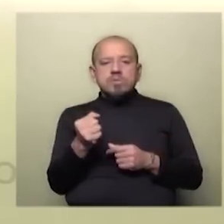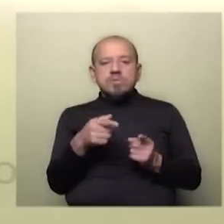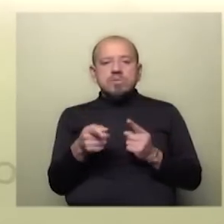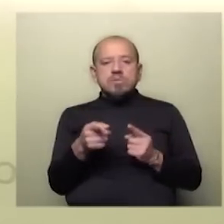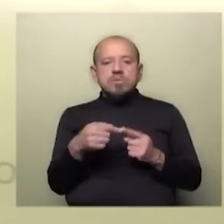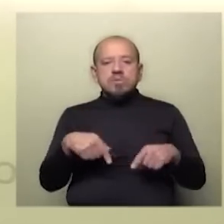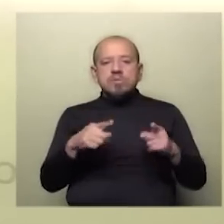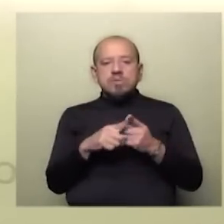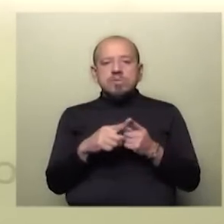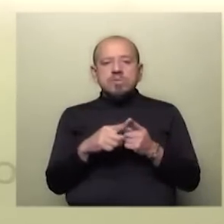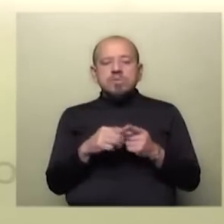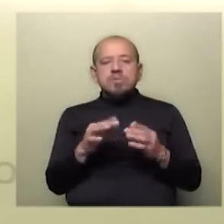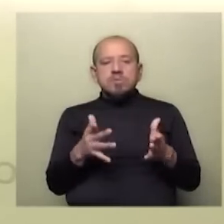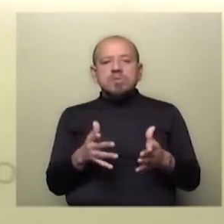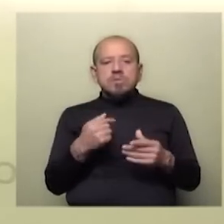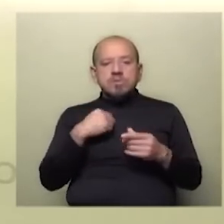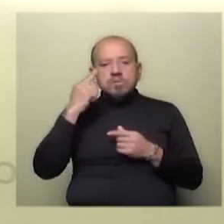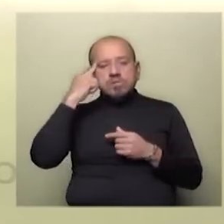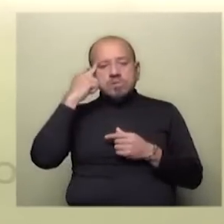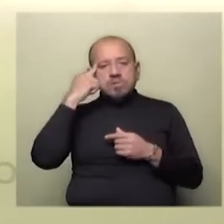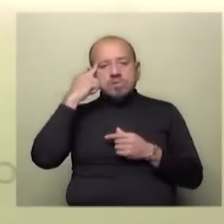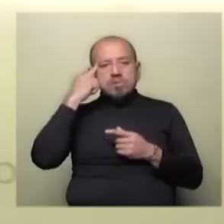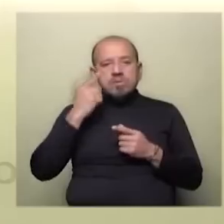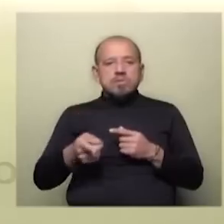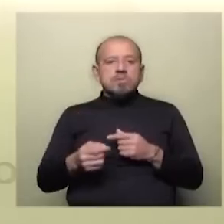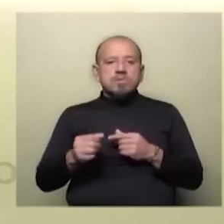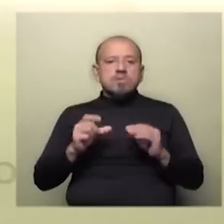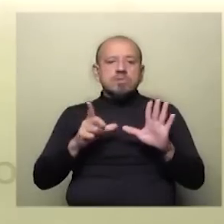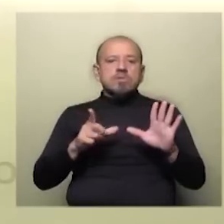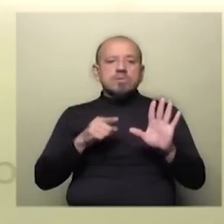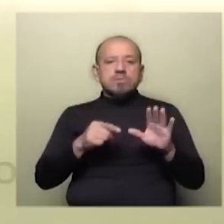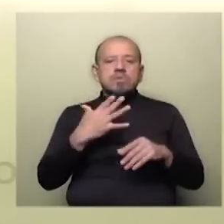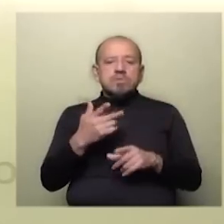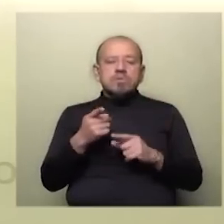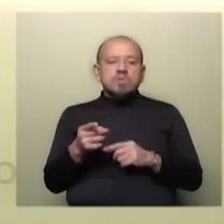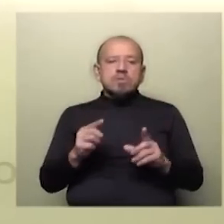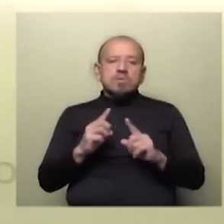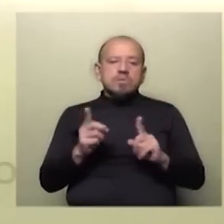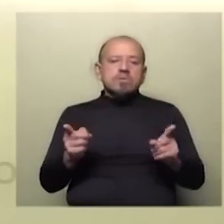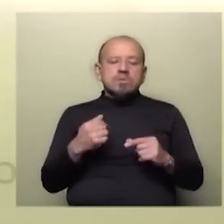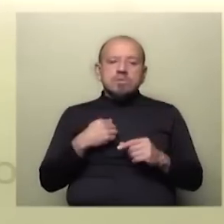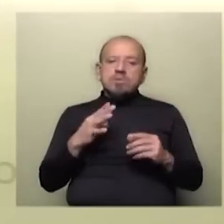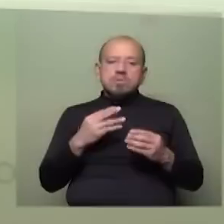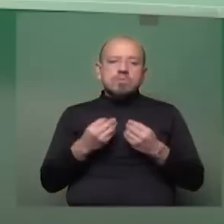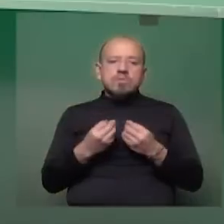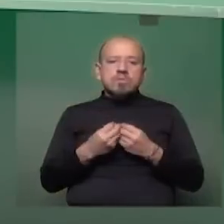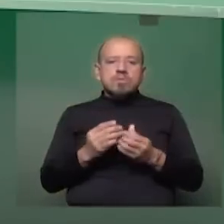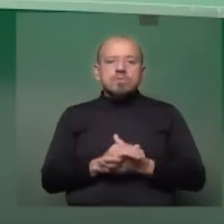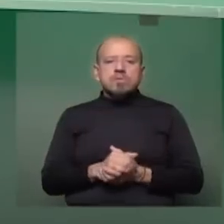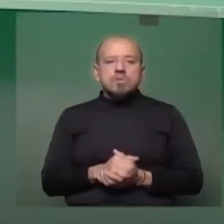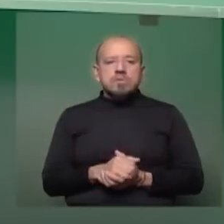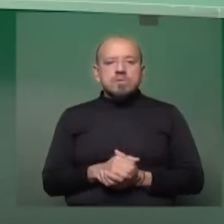las pasividades que nos parece que habría que primero que el 7.5 No no es viable para nosotros es demasiado